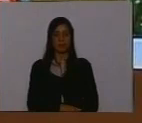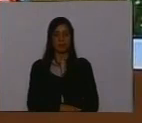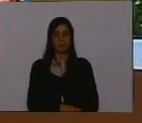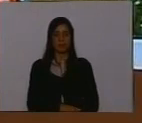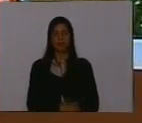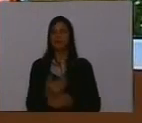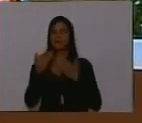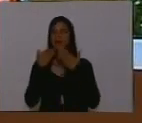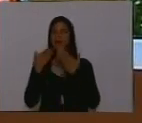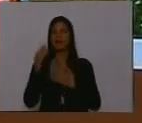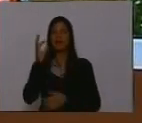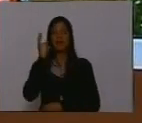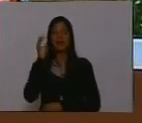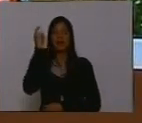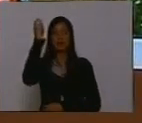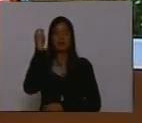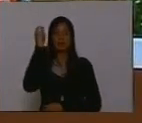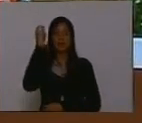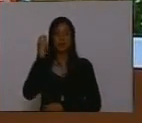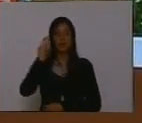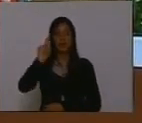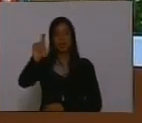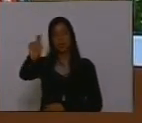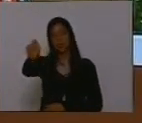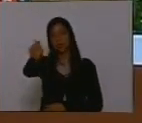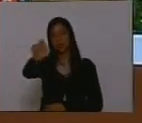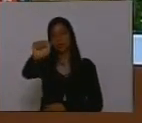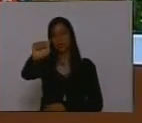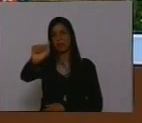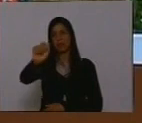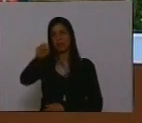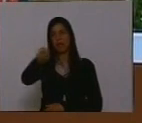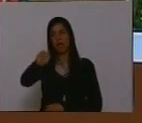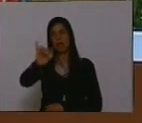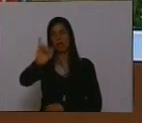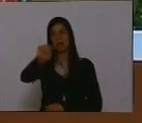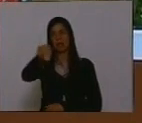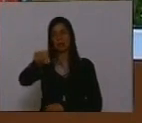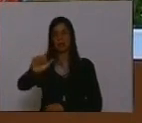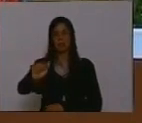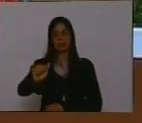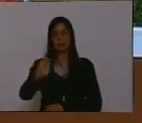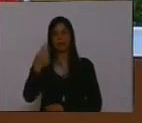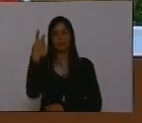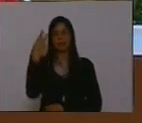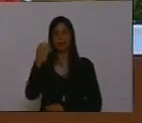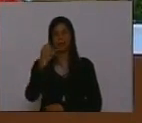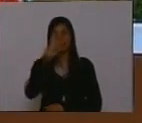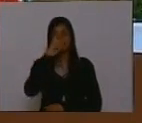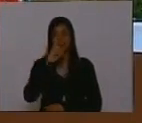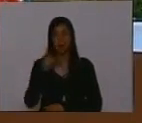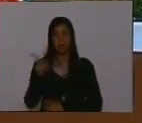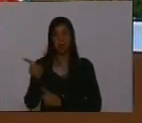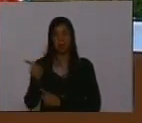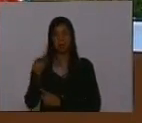Gracias a la constituyente Taína González, del estado Zulia, 20 años de edad.